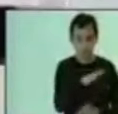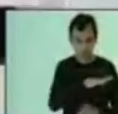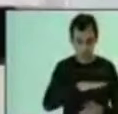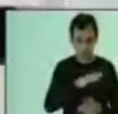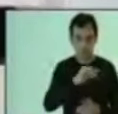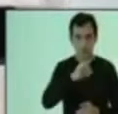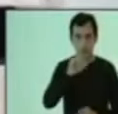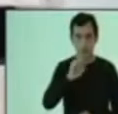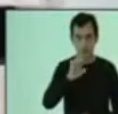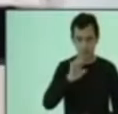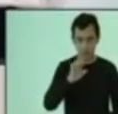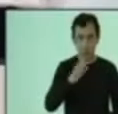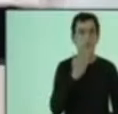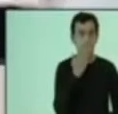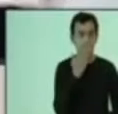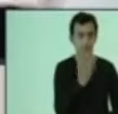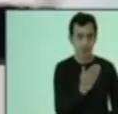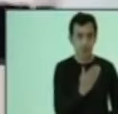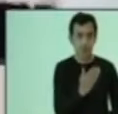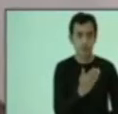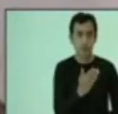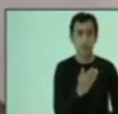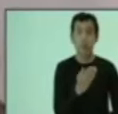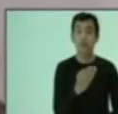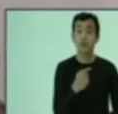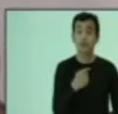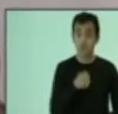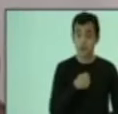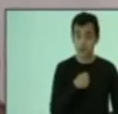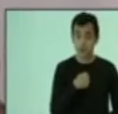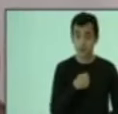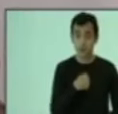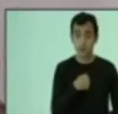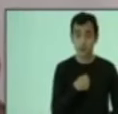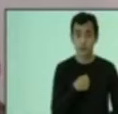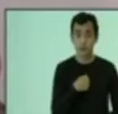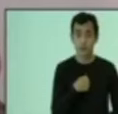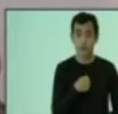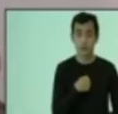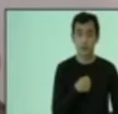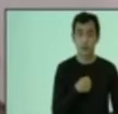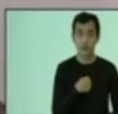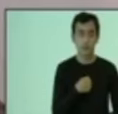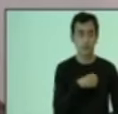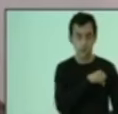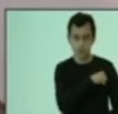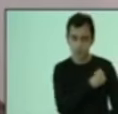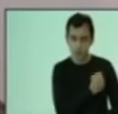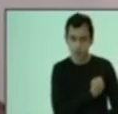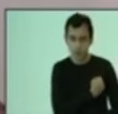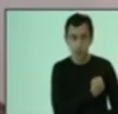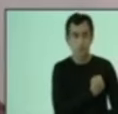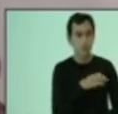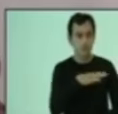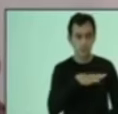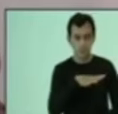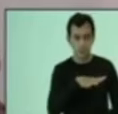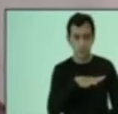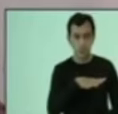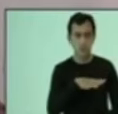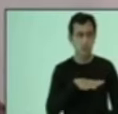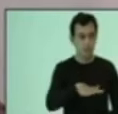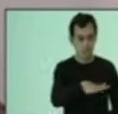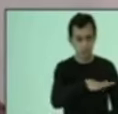Pacheco. Sí, muy bien. En mi administración, en el ramo de la salud, pretendemos auspiciar y apoyar